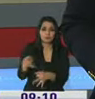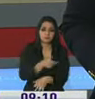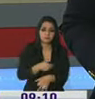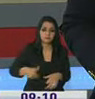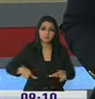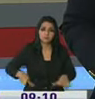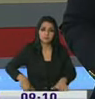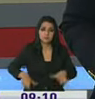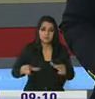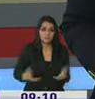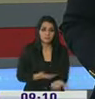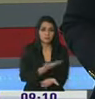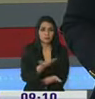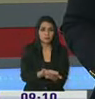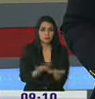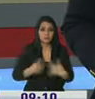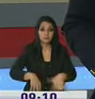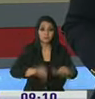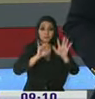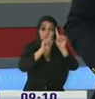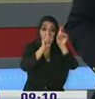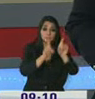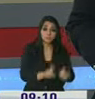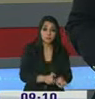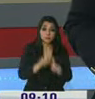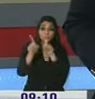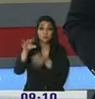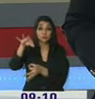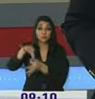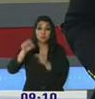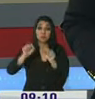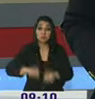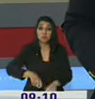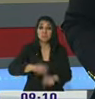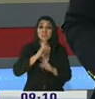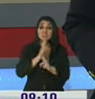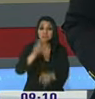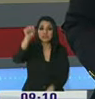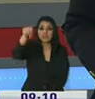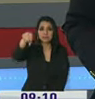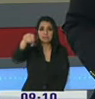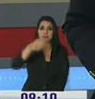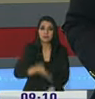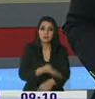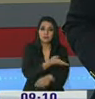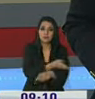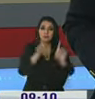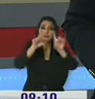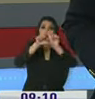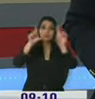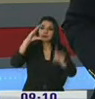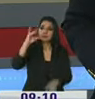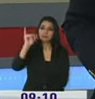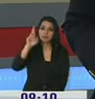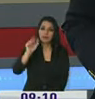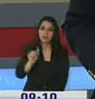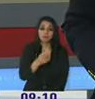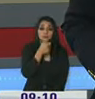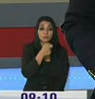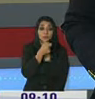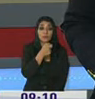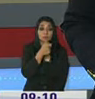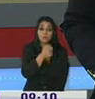presidente Lenín Moreno. Las 7 preguntas de la consulta podrían recibir un sí rotundo según las encuestas realizadas por la empresa